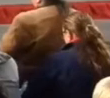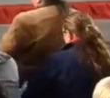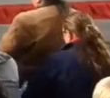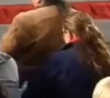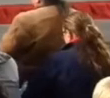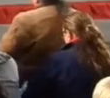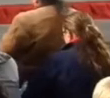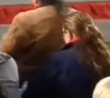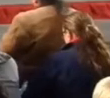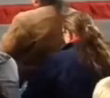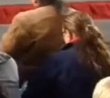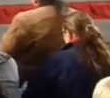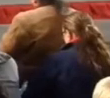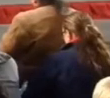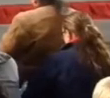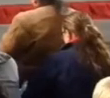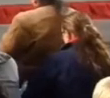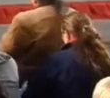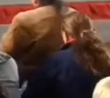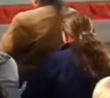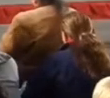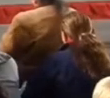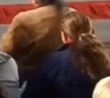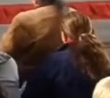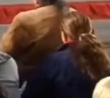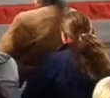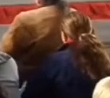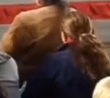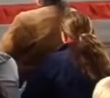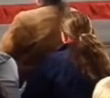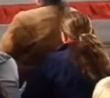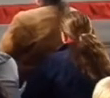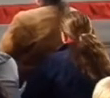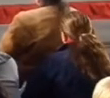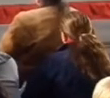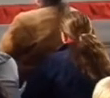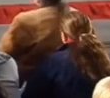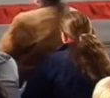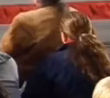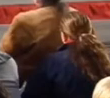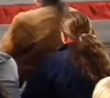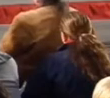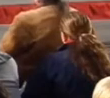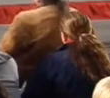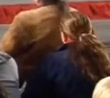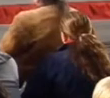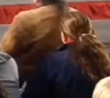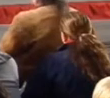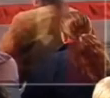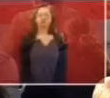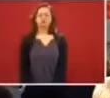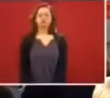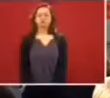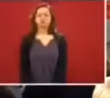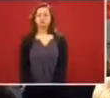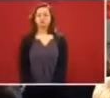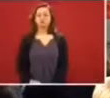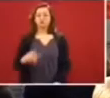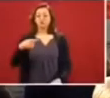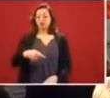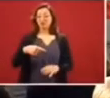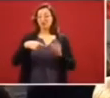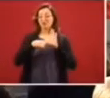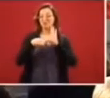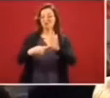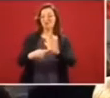Jóvenes amigos, les mando un saludo y un abrazo de lejecitos. Fíjense que cómo ven estos spots. Son los nuevos